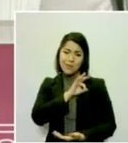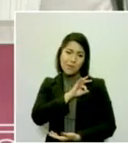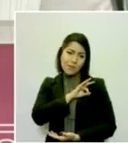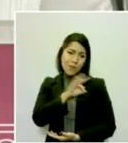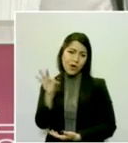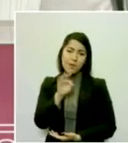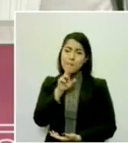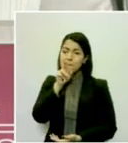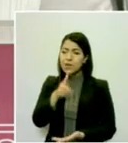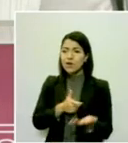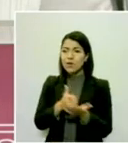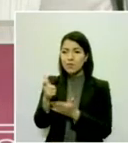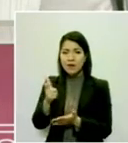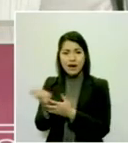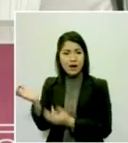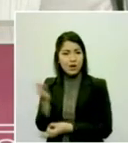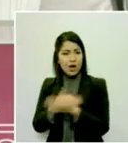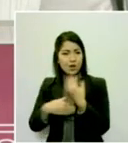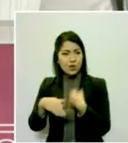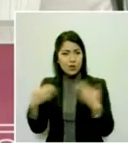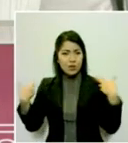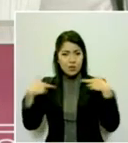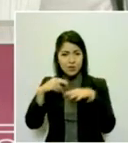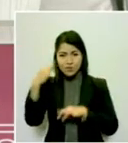de las 24 quincenas que tenemos.